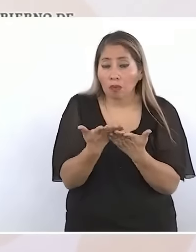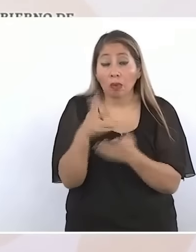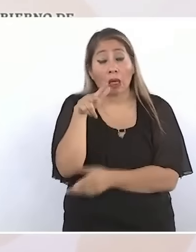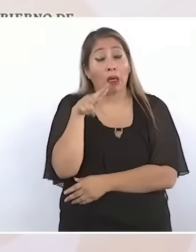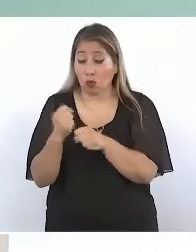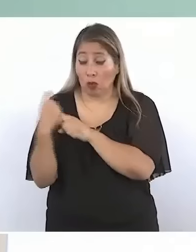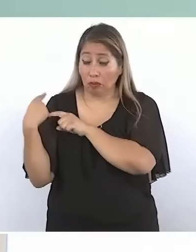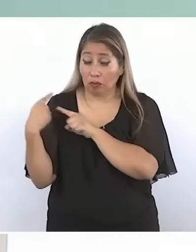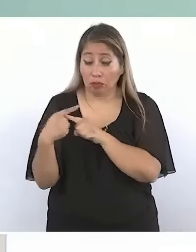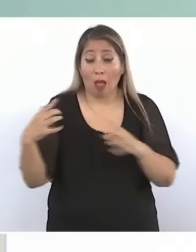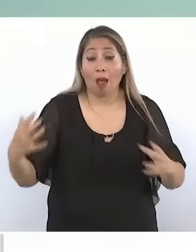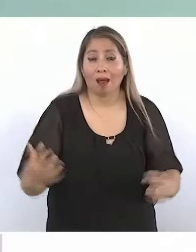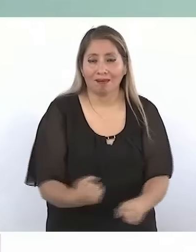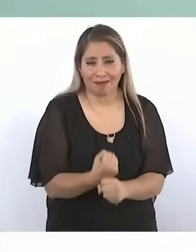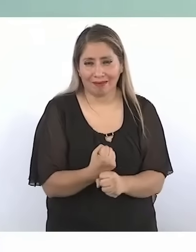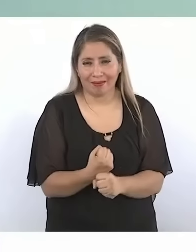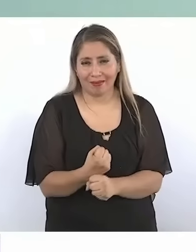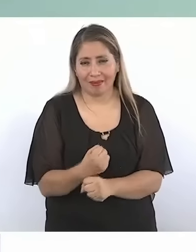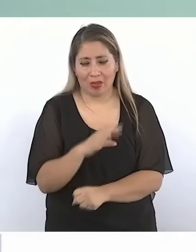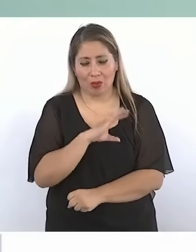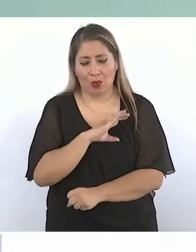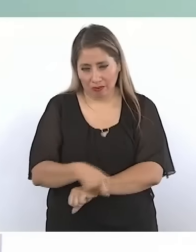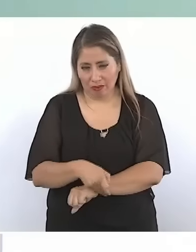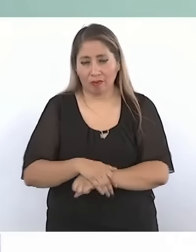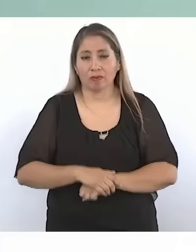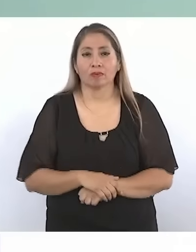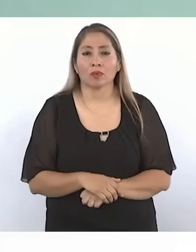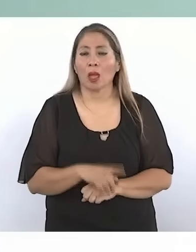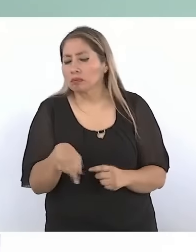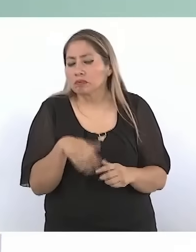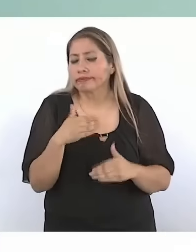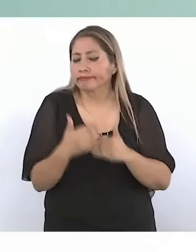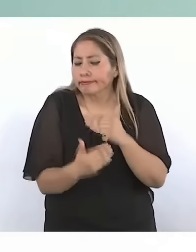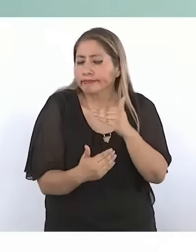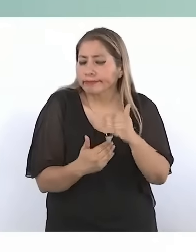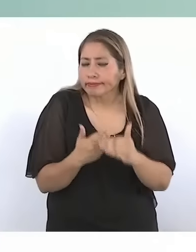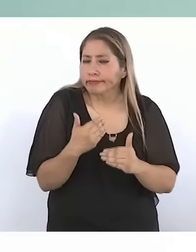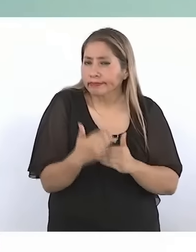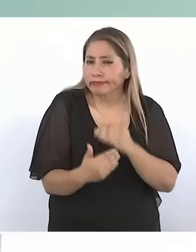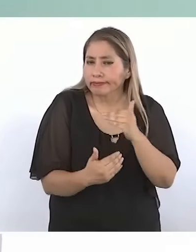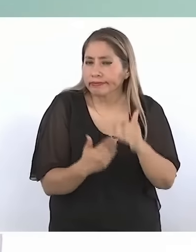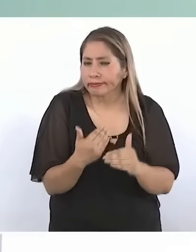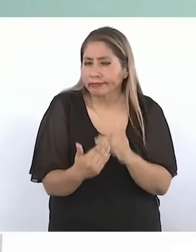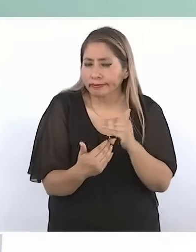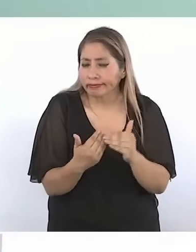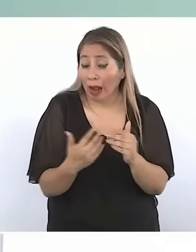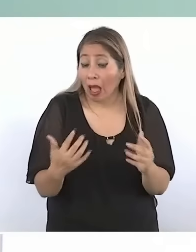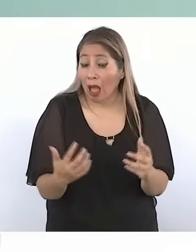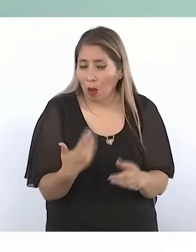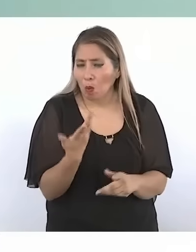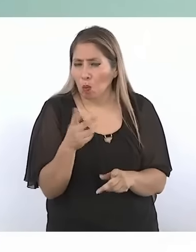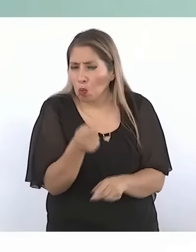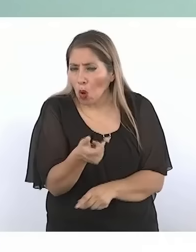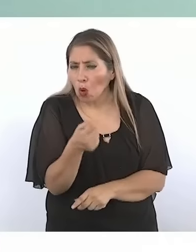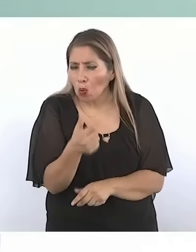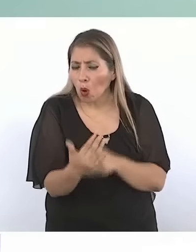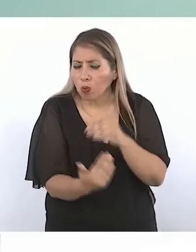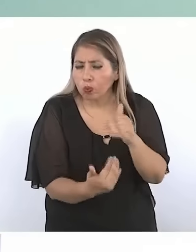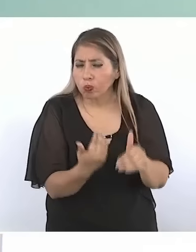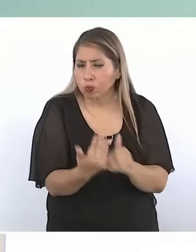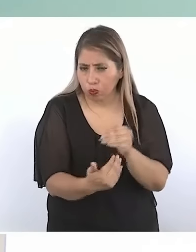seres queridos. Y los avances en la recuperación permitirán dar elementos para el esclarecimiento de lo